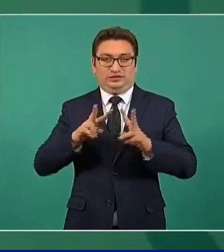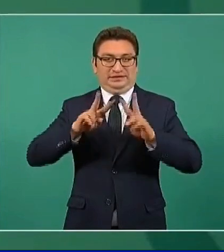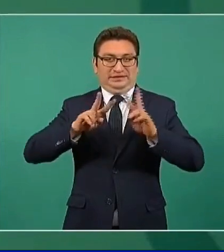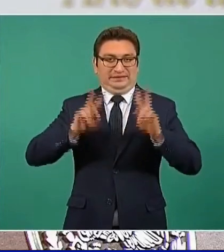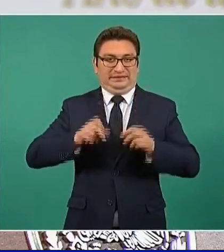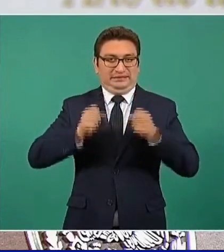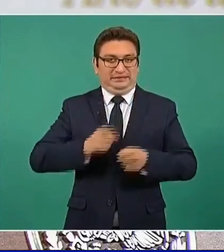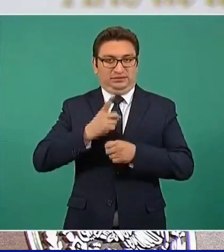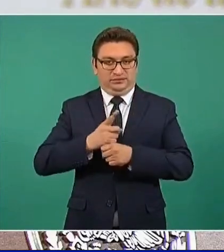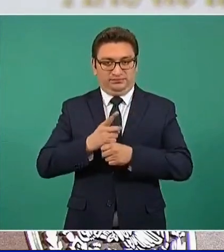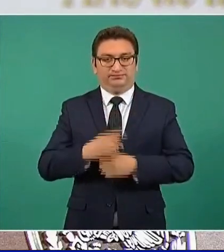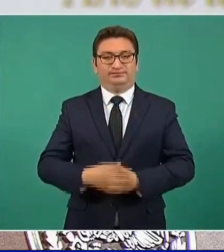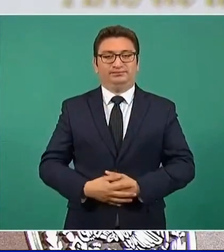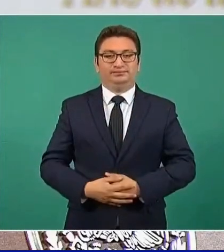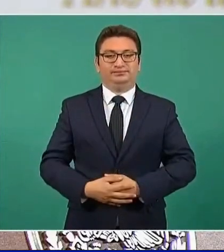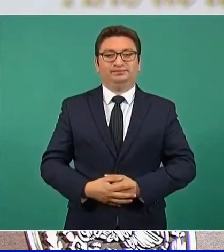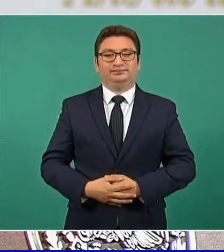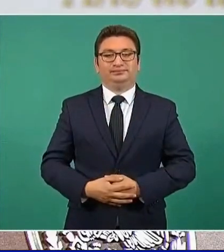seguridad.